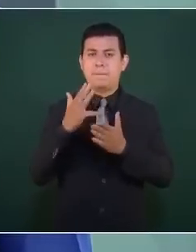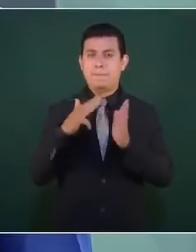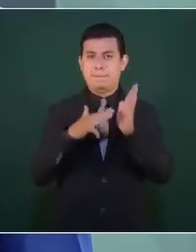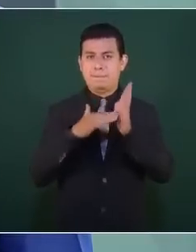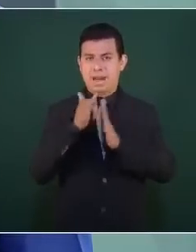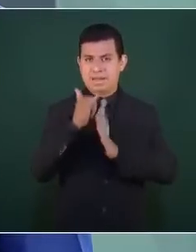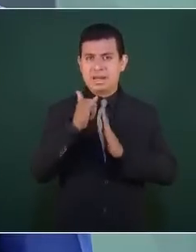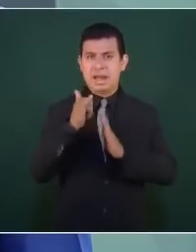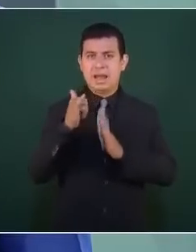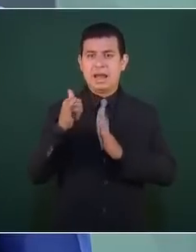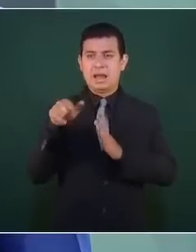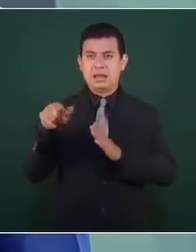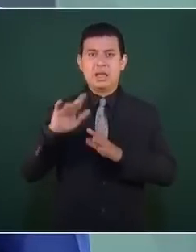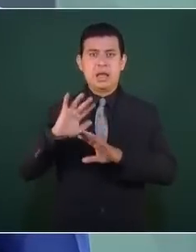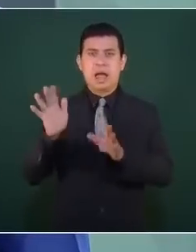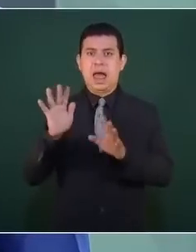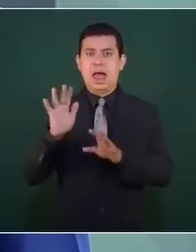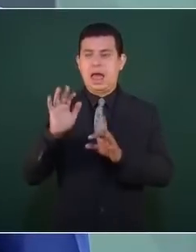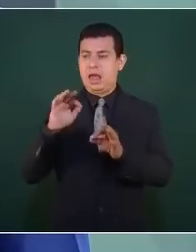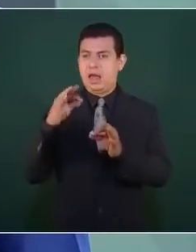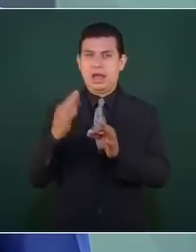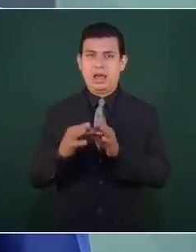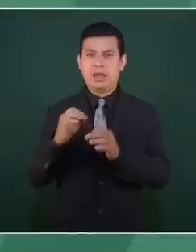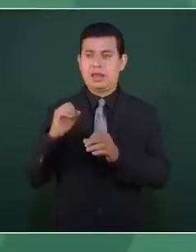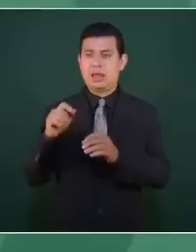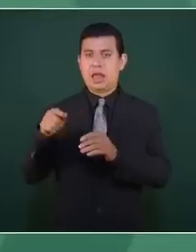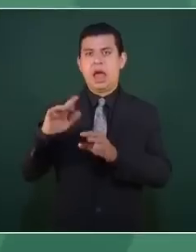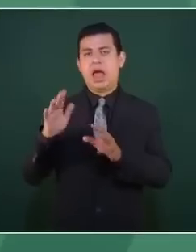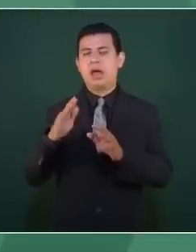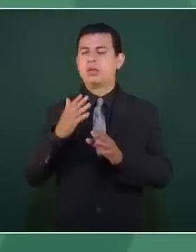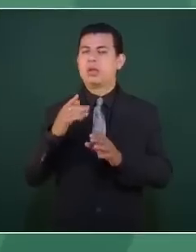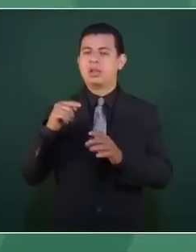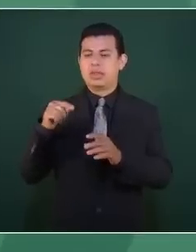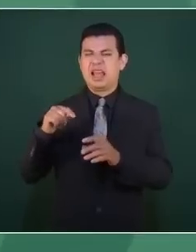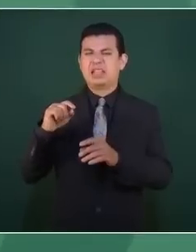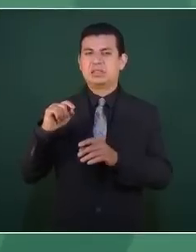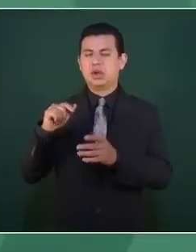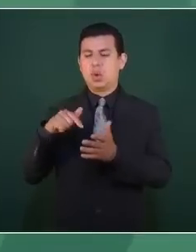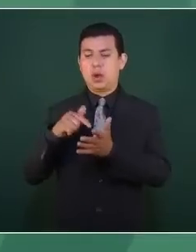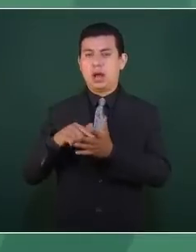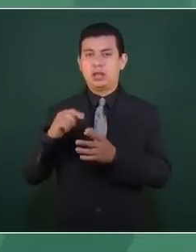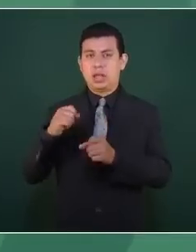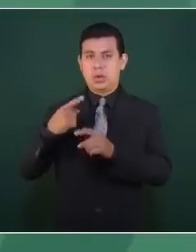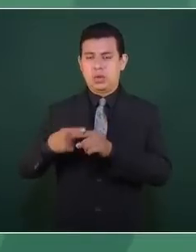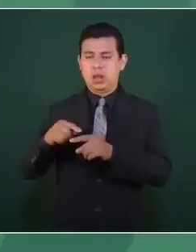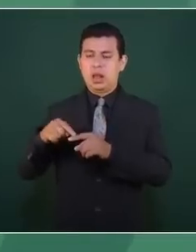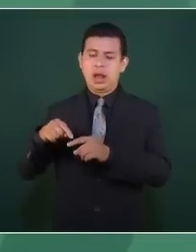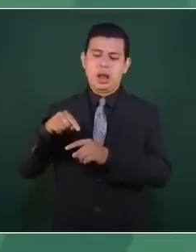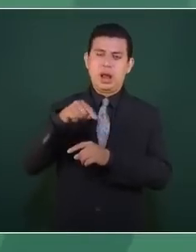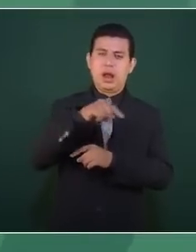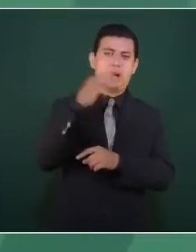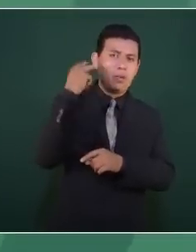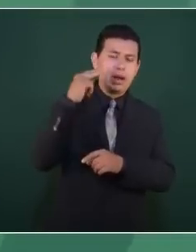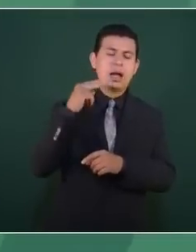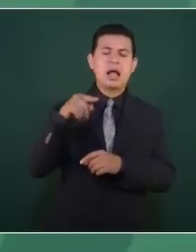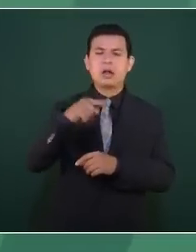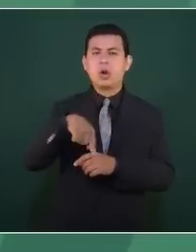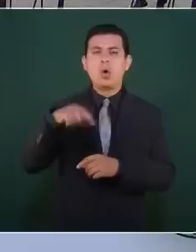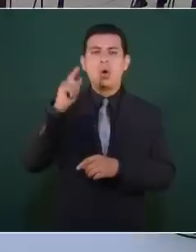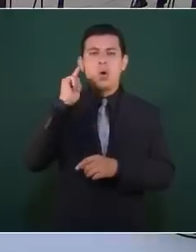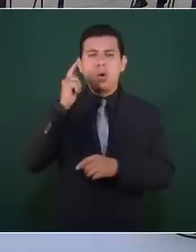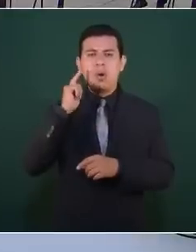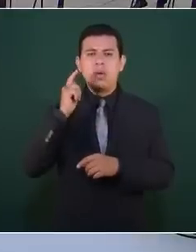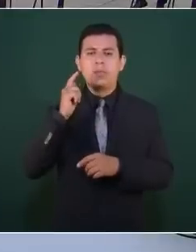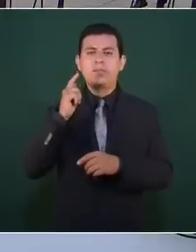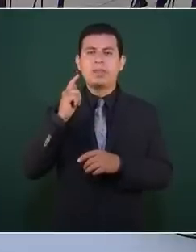próximo de Salina Cruz a Coatzacoalcos, queremos inaugurarlo antes